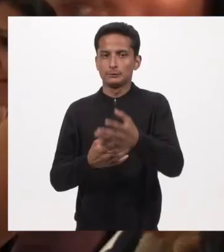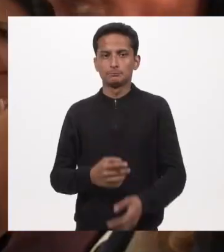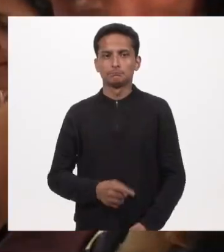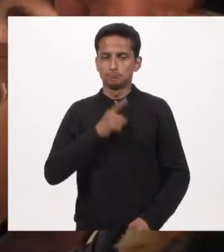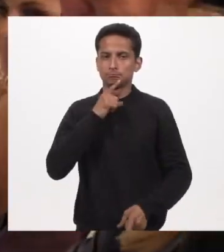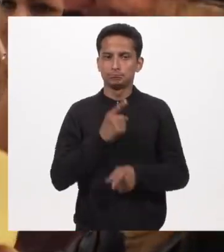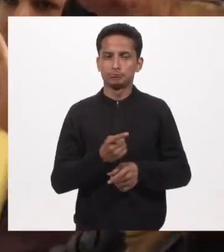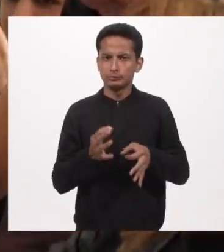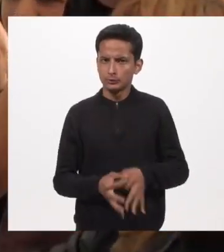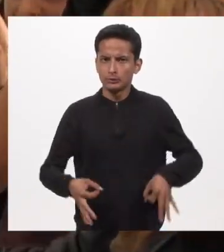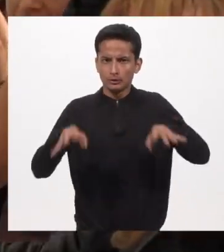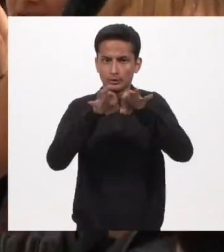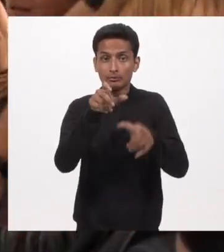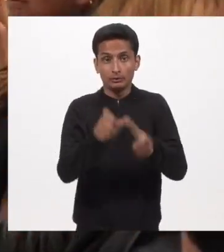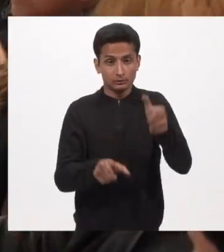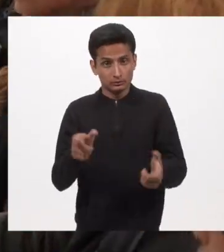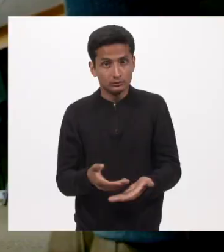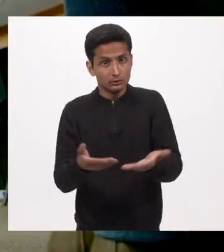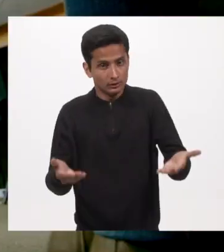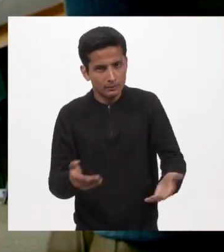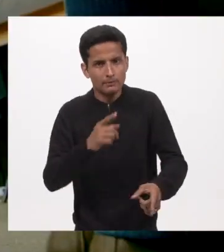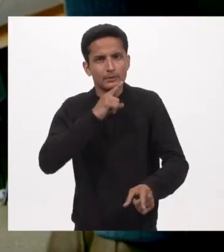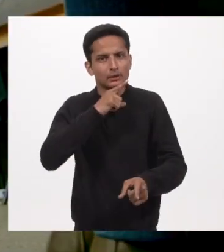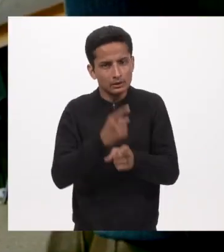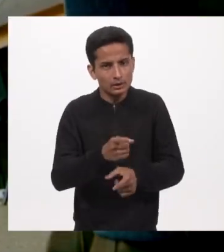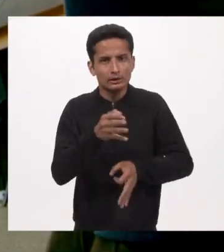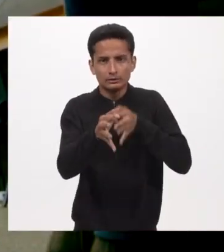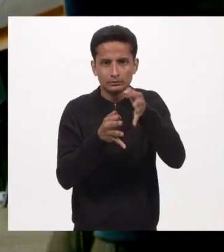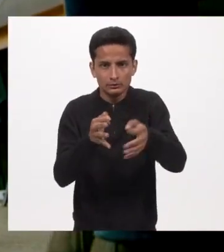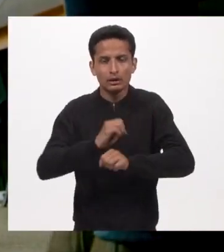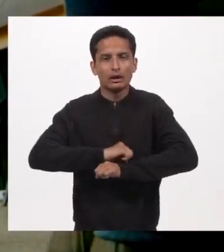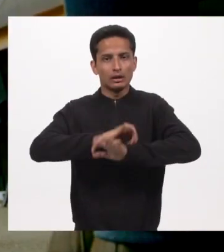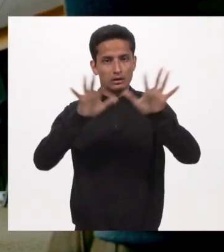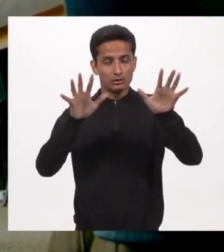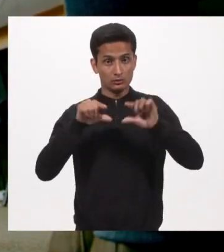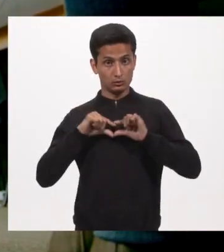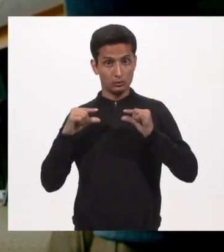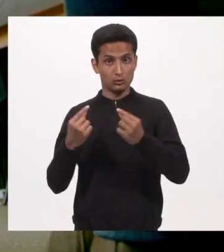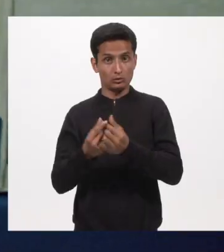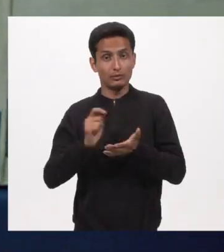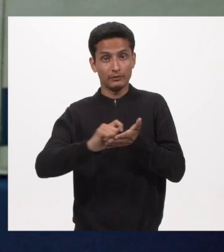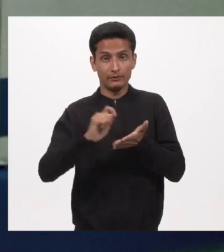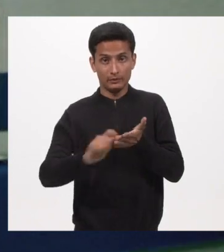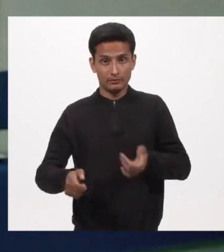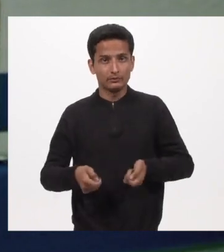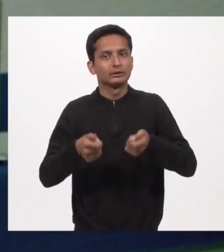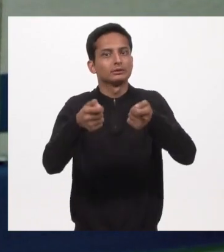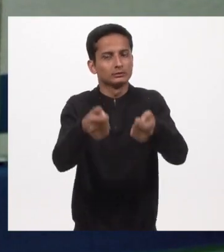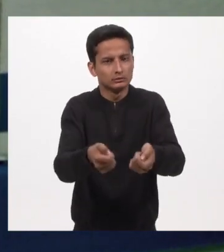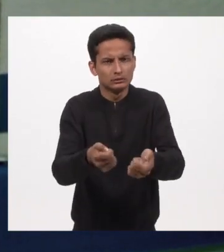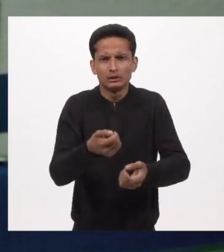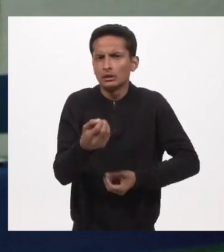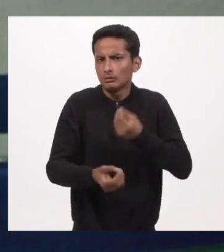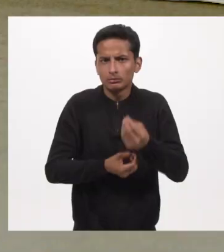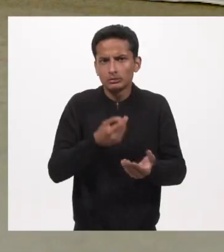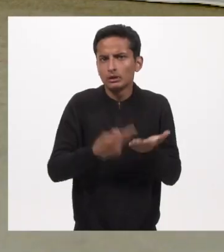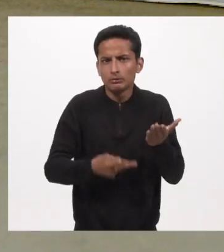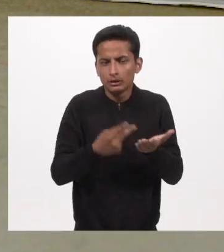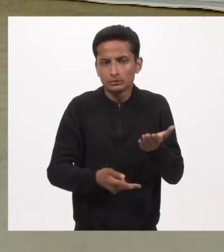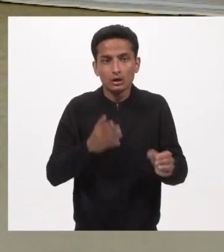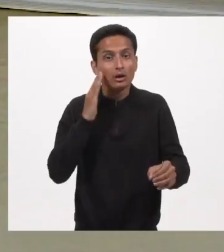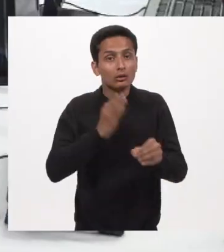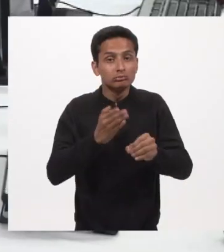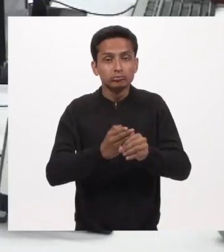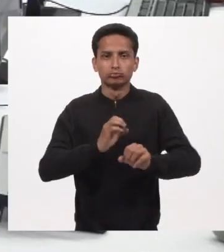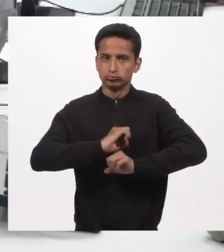Aseveró que es vital que la ciudadanía conozca la realidad de las firmas que el colectivo Yasunidos presentó, con el fin de transparentar